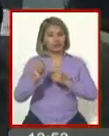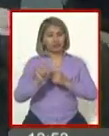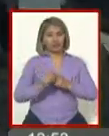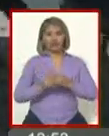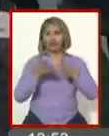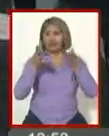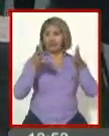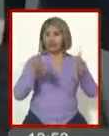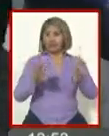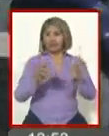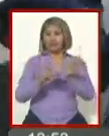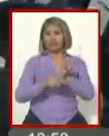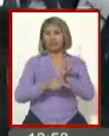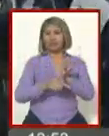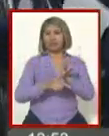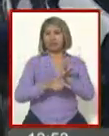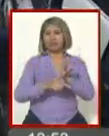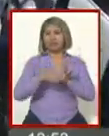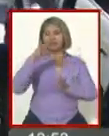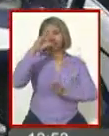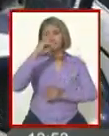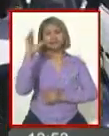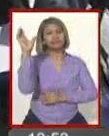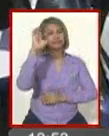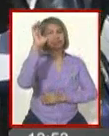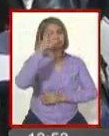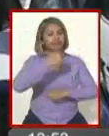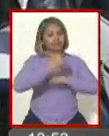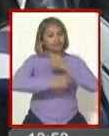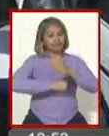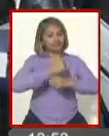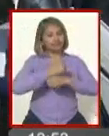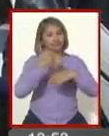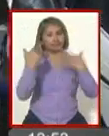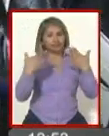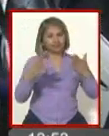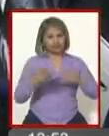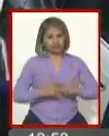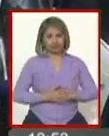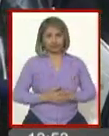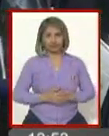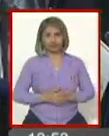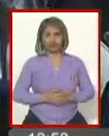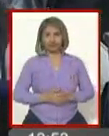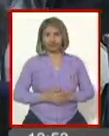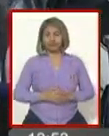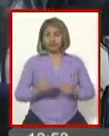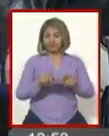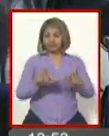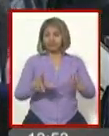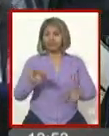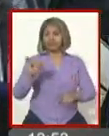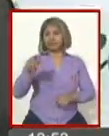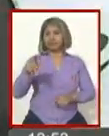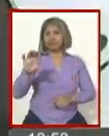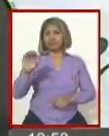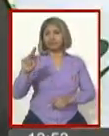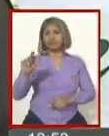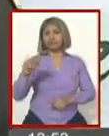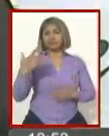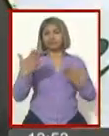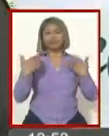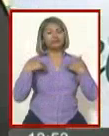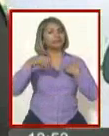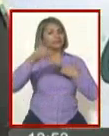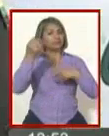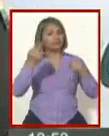para radio taxi, donde lo dejaron. Este señor ha peregrinado varios años, así que hemos trabajado y ha sido recuperado en las localidades de Yapacaní.